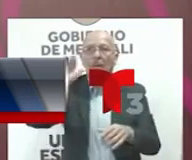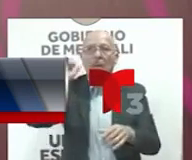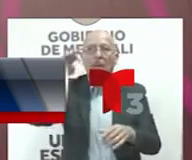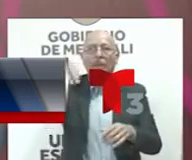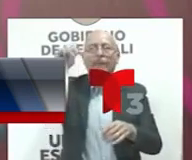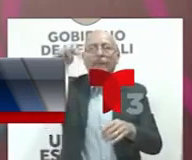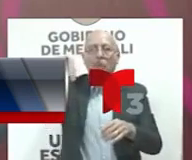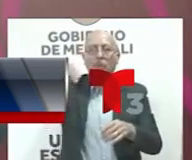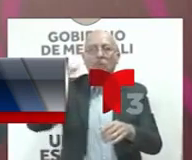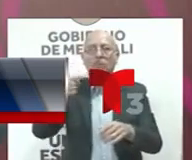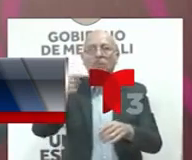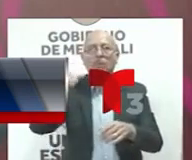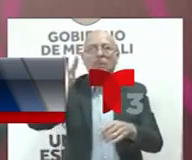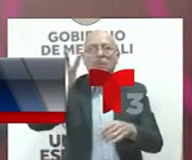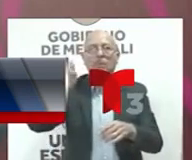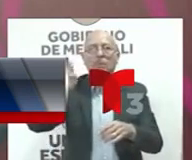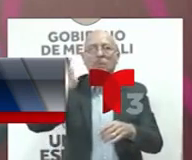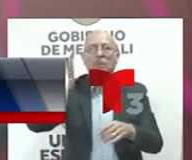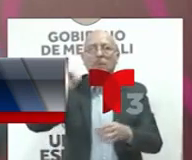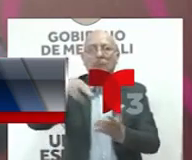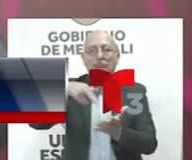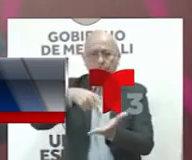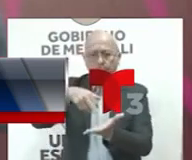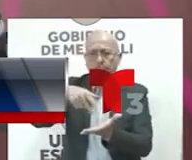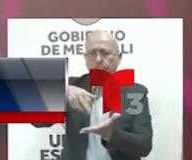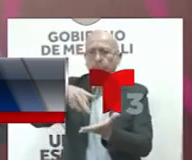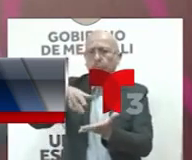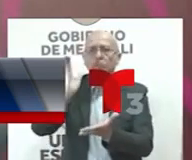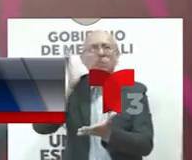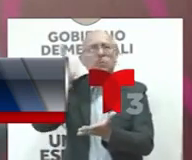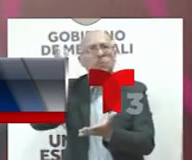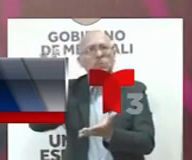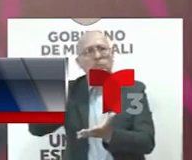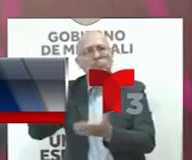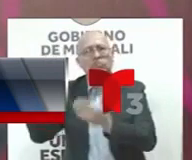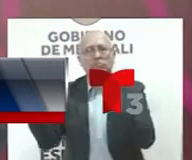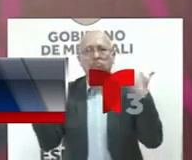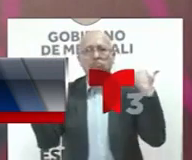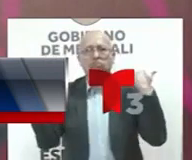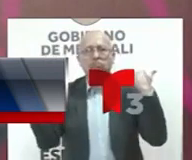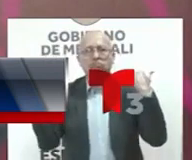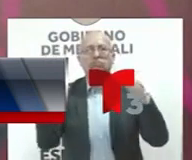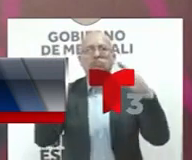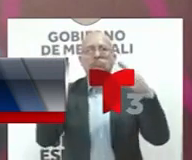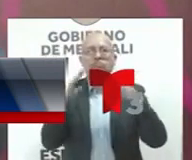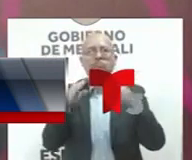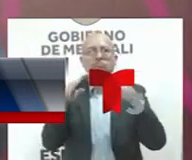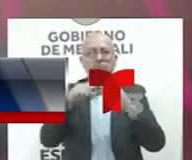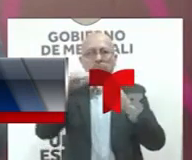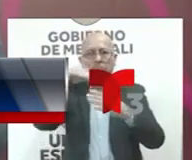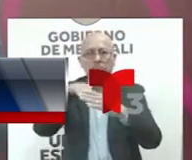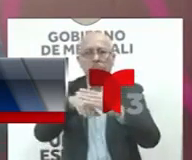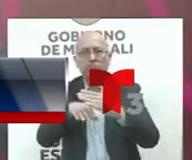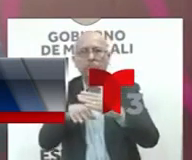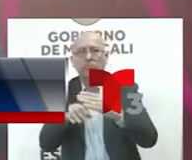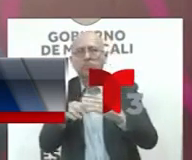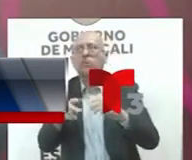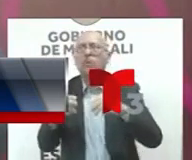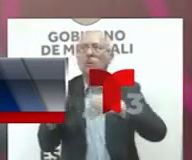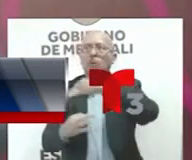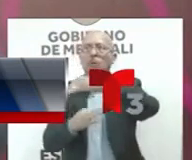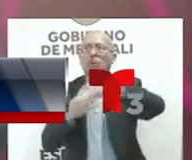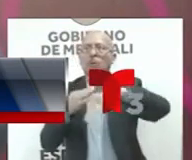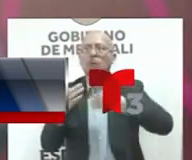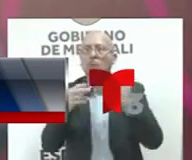Gutiérrez había llegado por su propio pie, por la parte trasera de su domicilio, y que los elementos de la corporación que